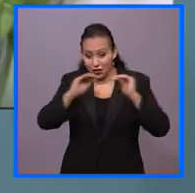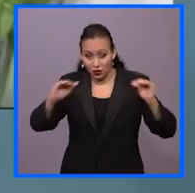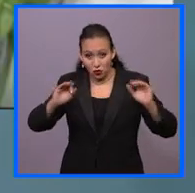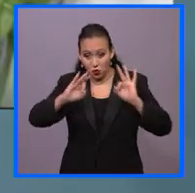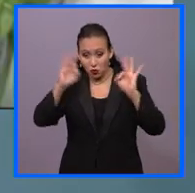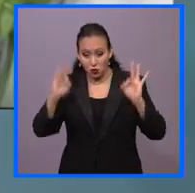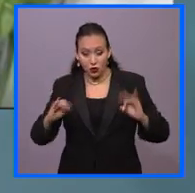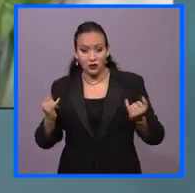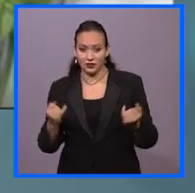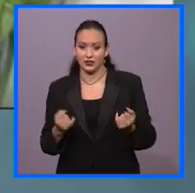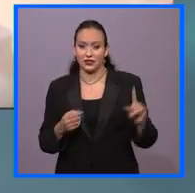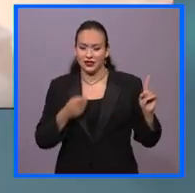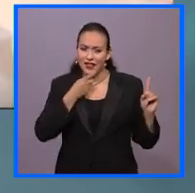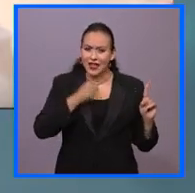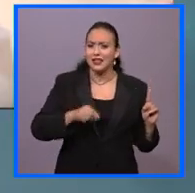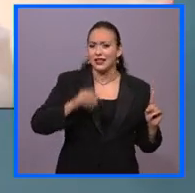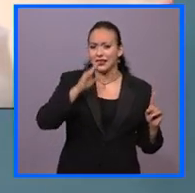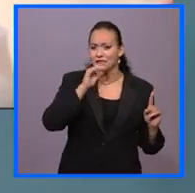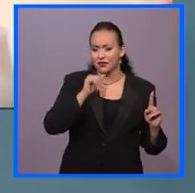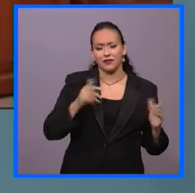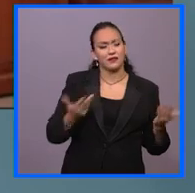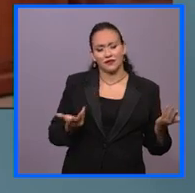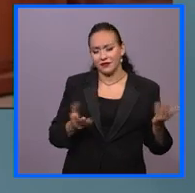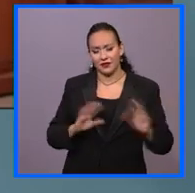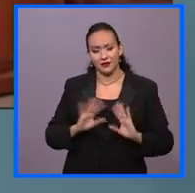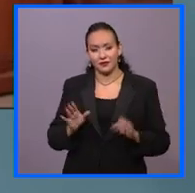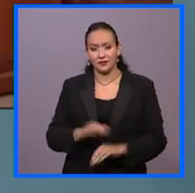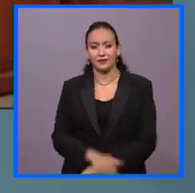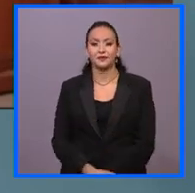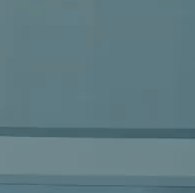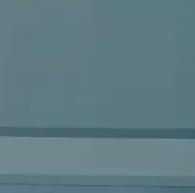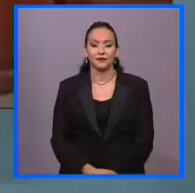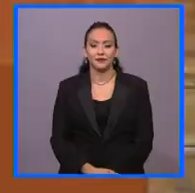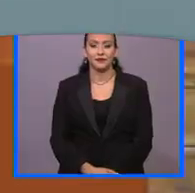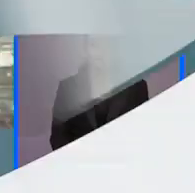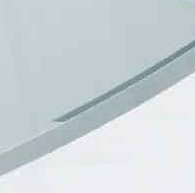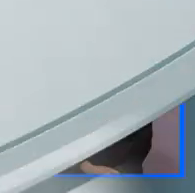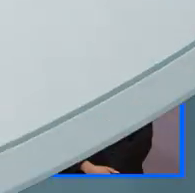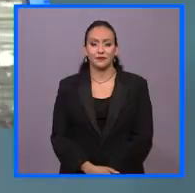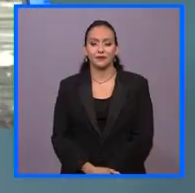pueden considerar esos motivos de disenso como suyos.